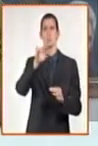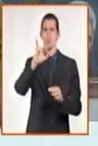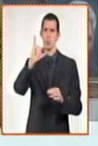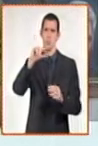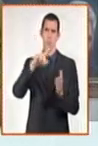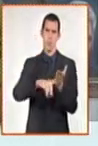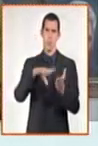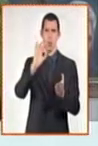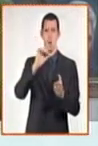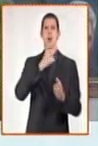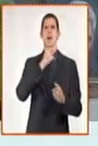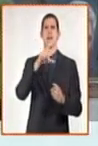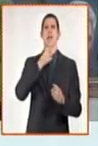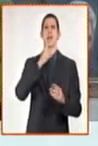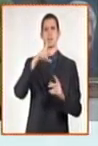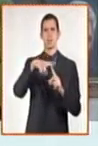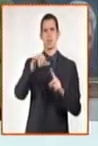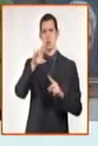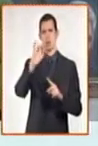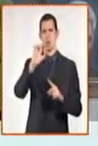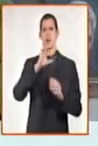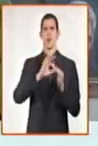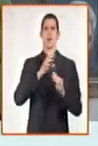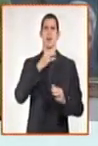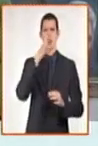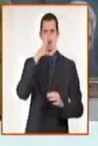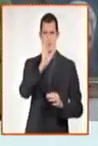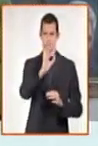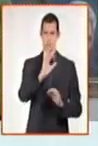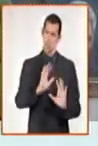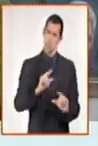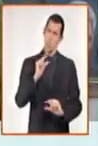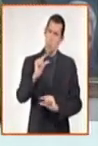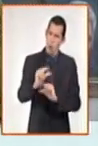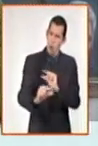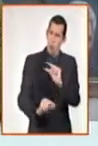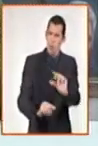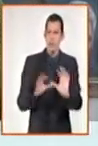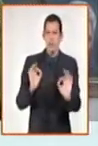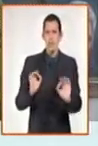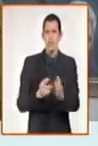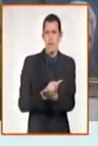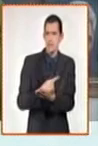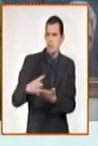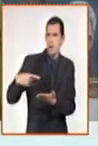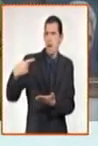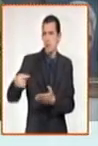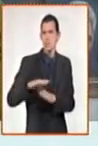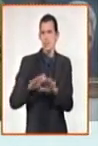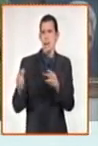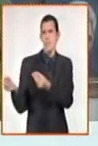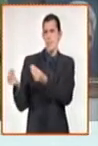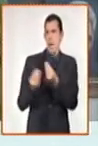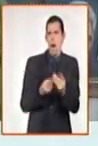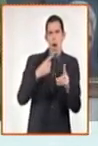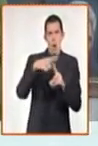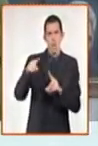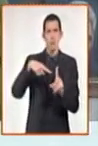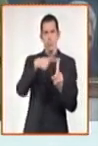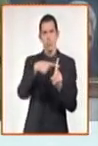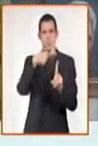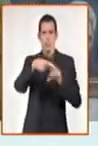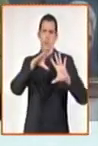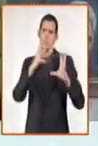han ido incorporando, se deben incorporar en la provincia. Yo creo que algo en lo que todavía, a pesar de que todo lo que se ha estado trabajando,